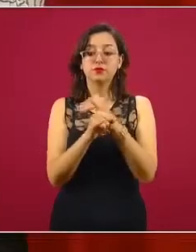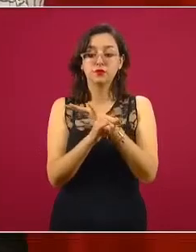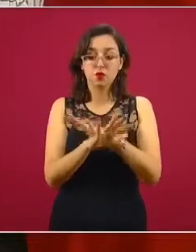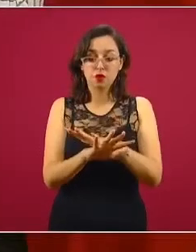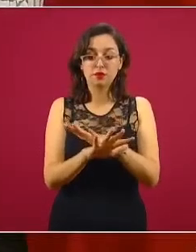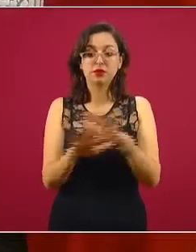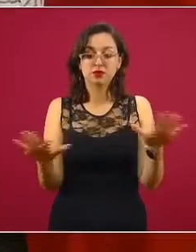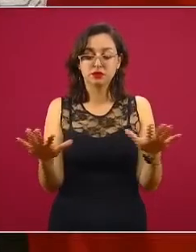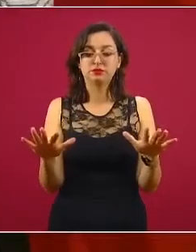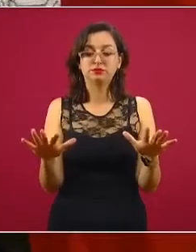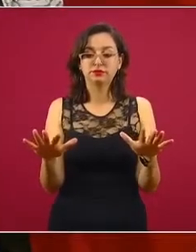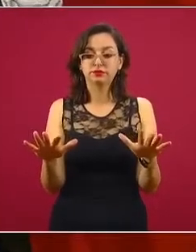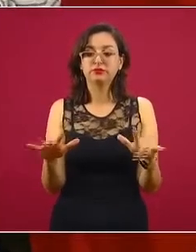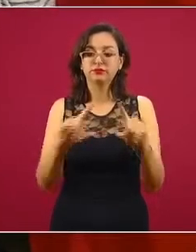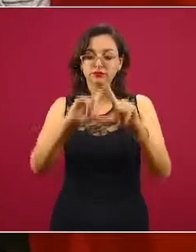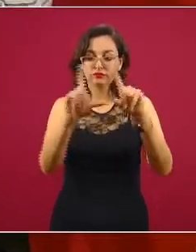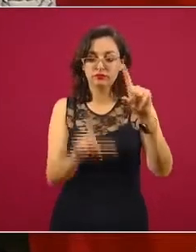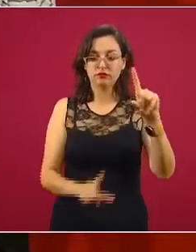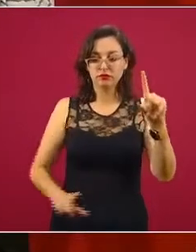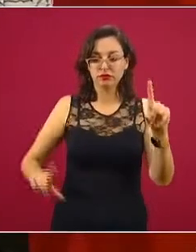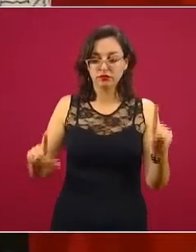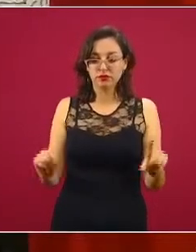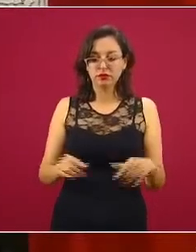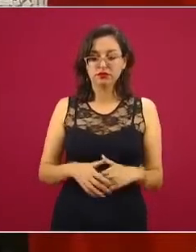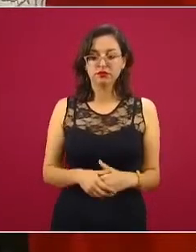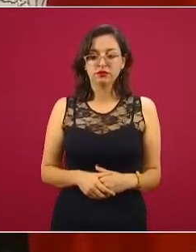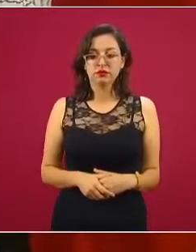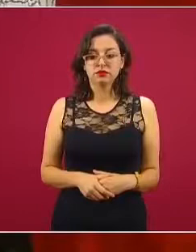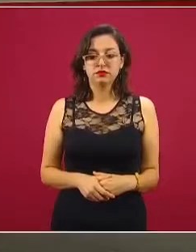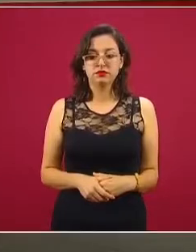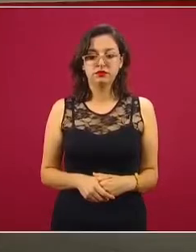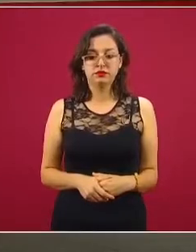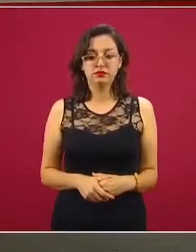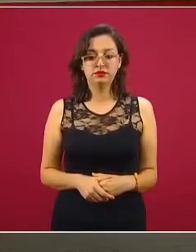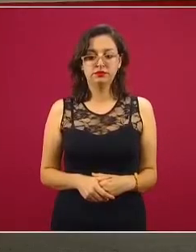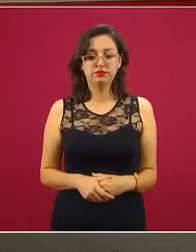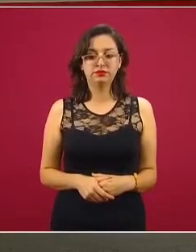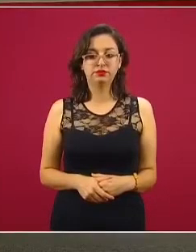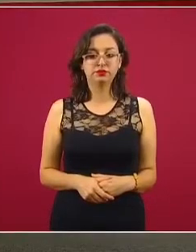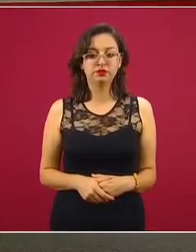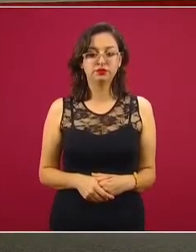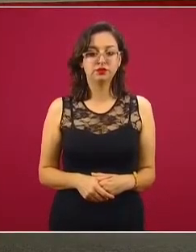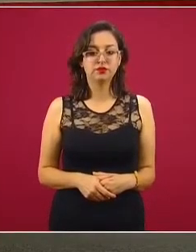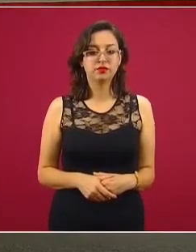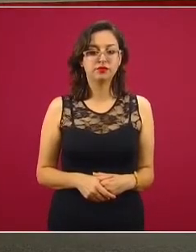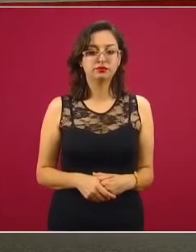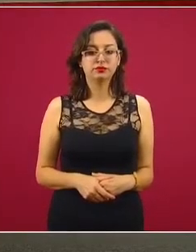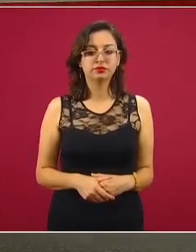ocurre en el país, en el territorio. La siguiente, por favor.